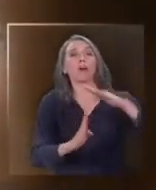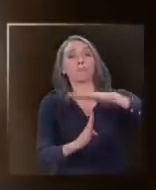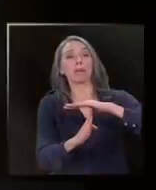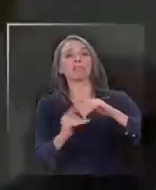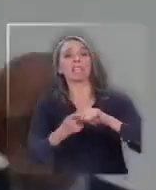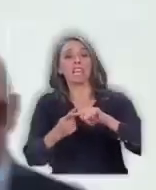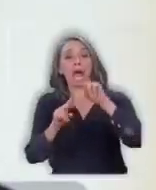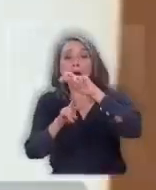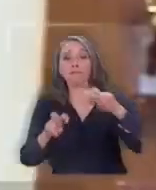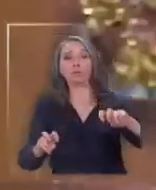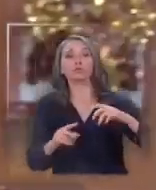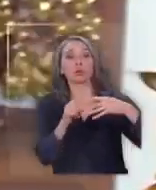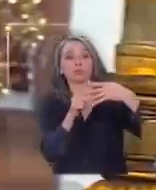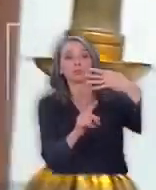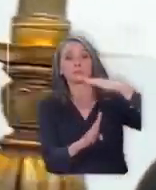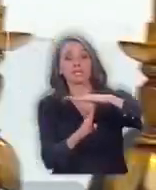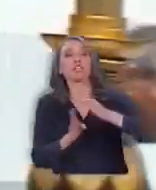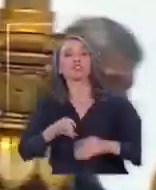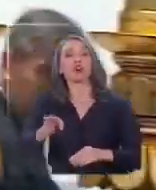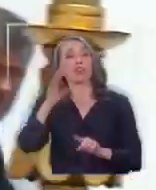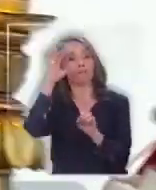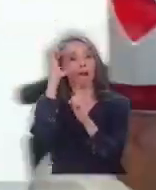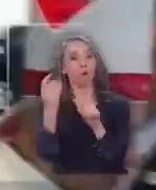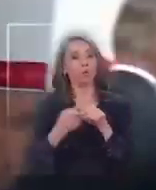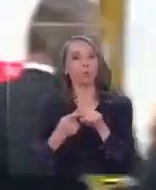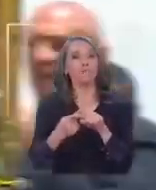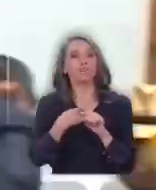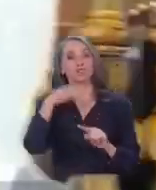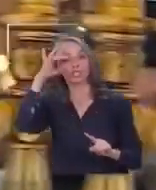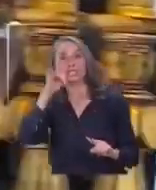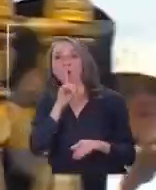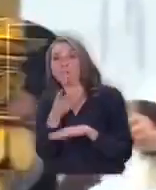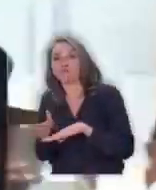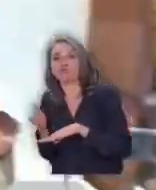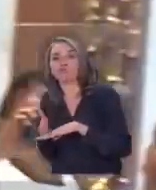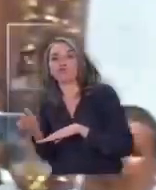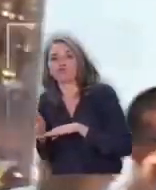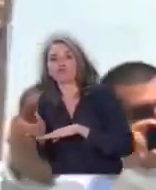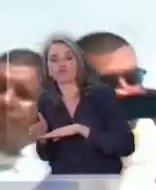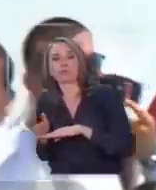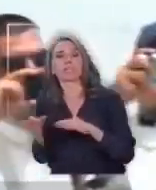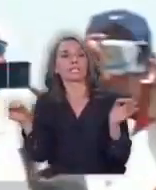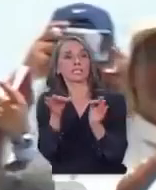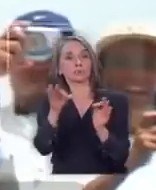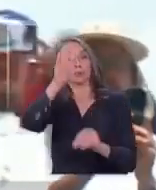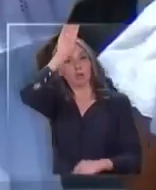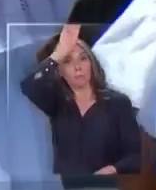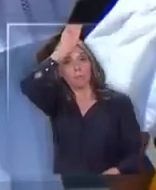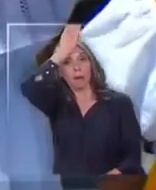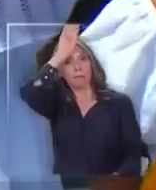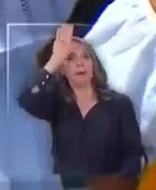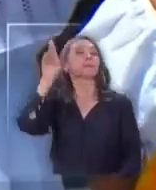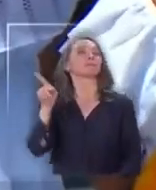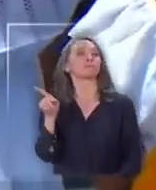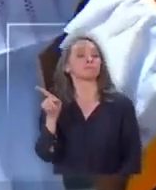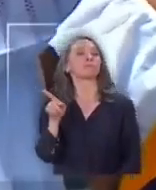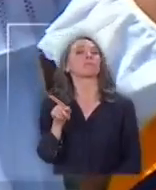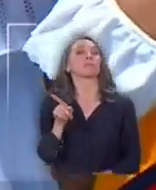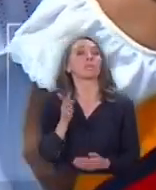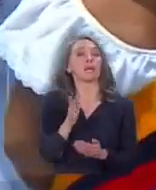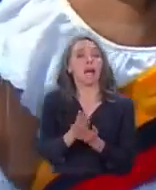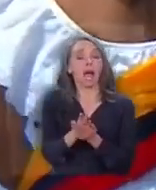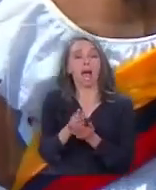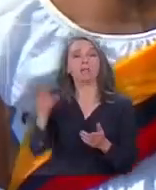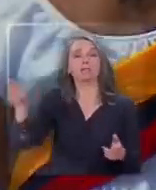cosas que están trancadas. O sea, ¿se mantiene esta cultura de abuso y encubrimiento que describió el Papa Francisco? Hay